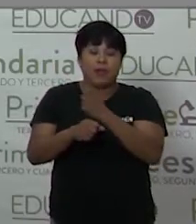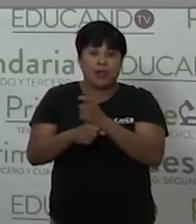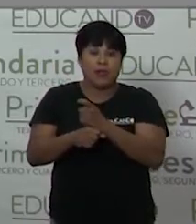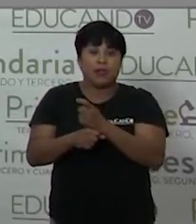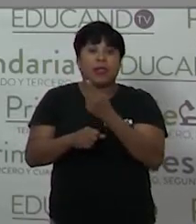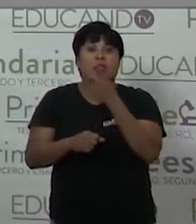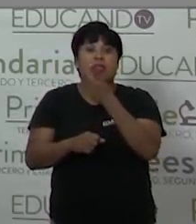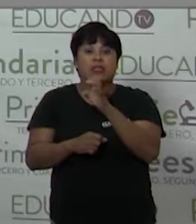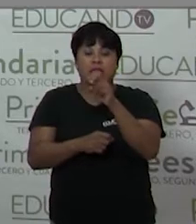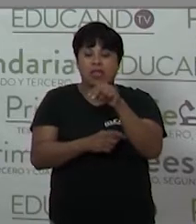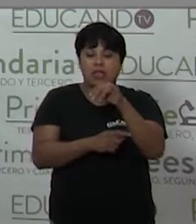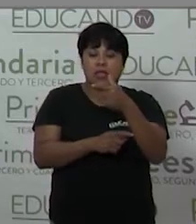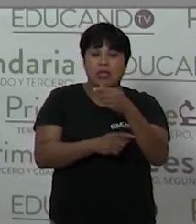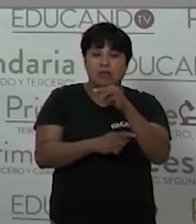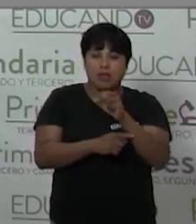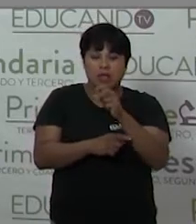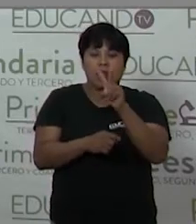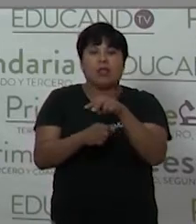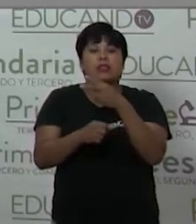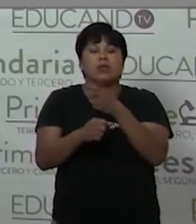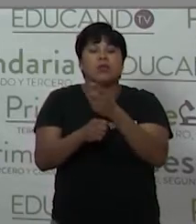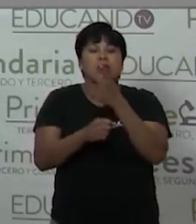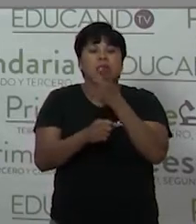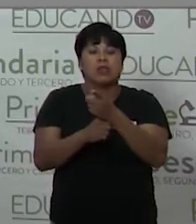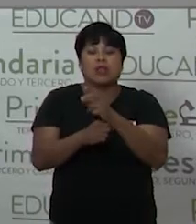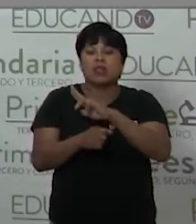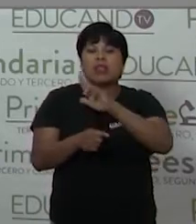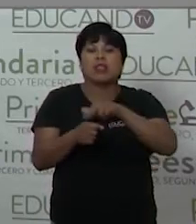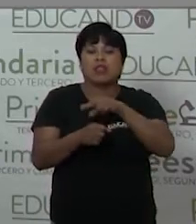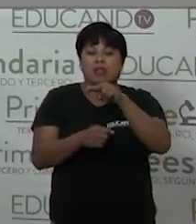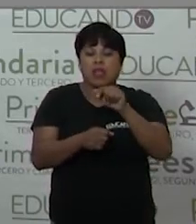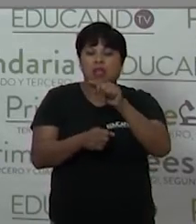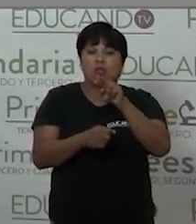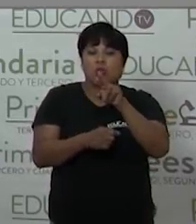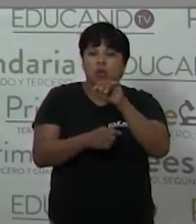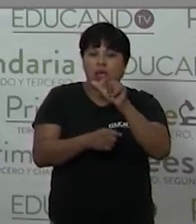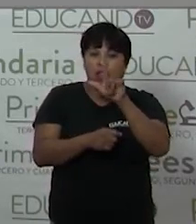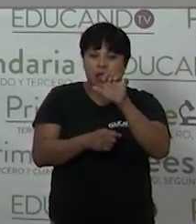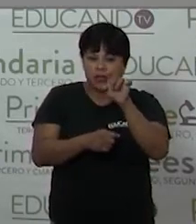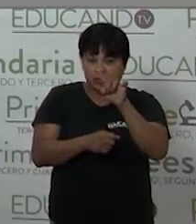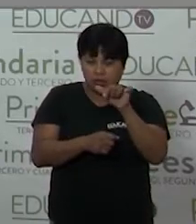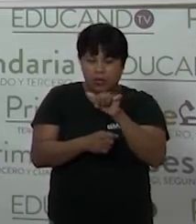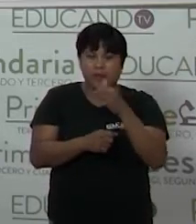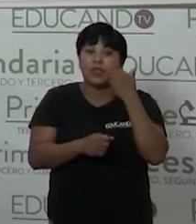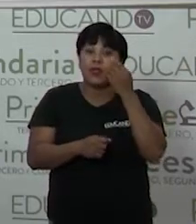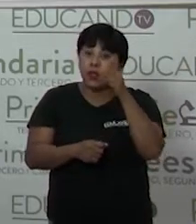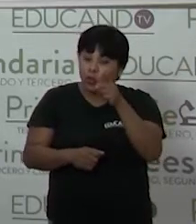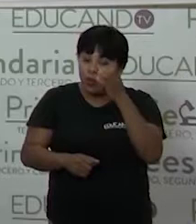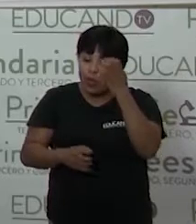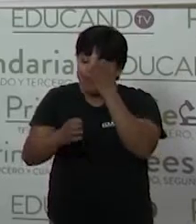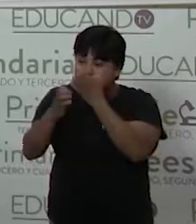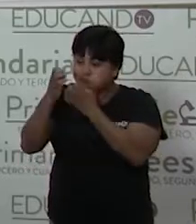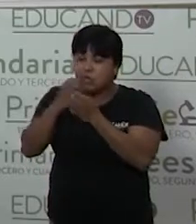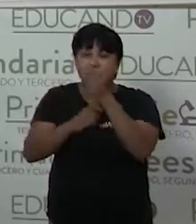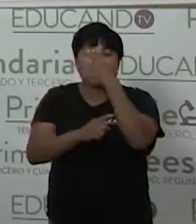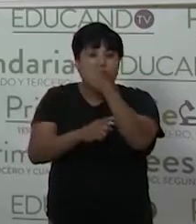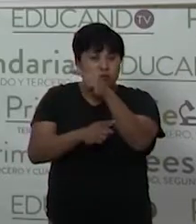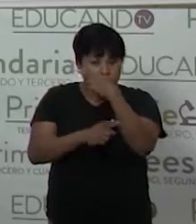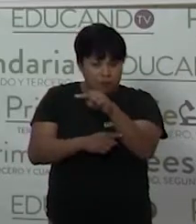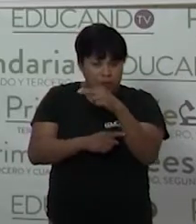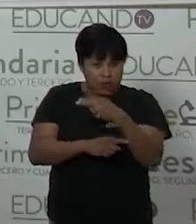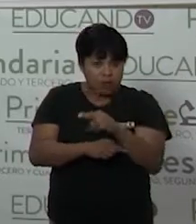dice enigmas y la segunda dice naturaleza quiero que observes los nombres